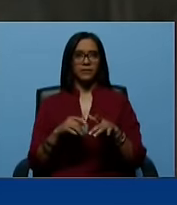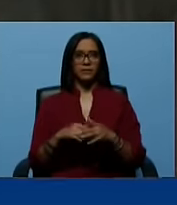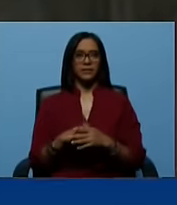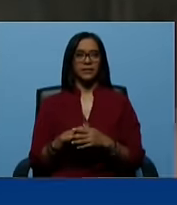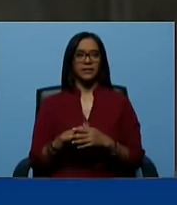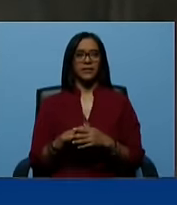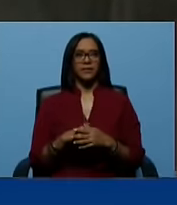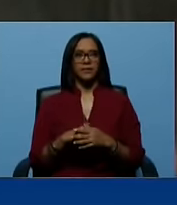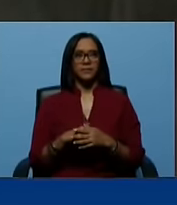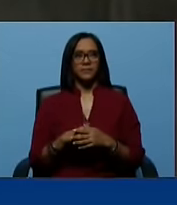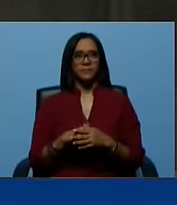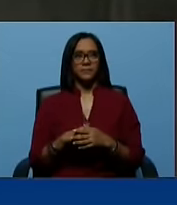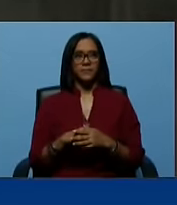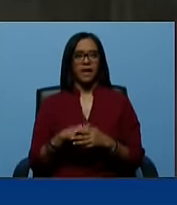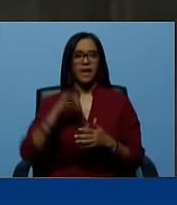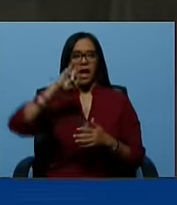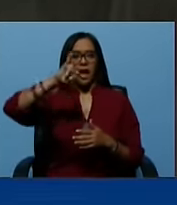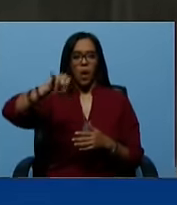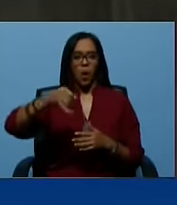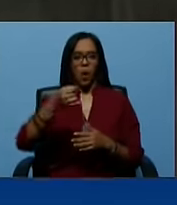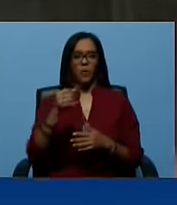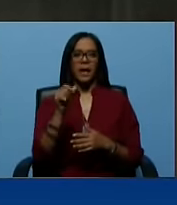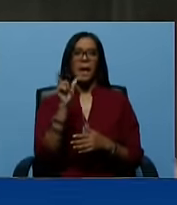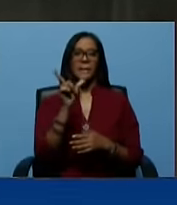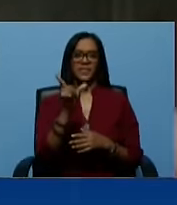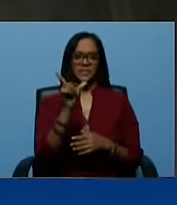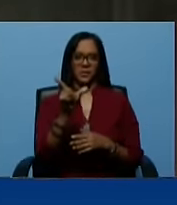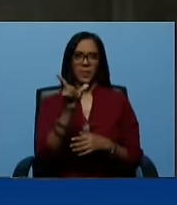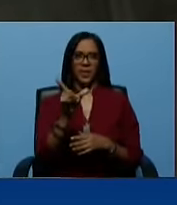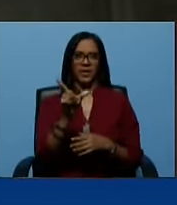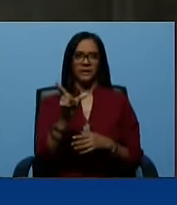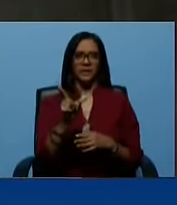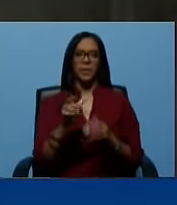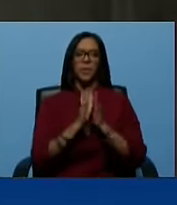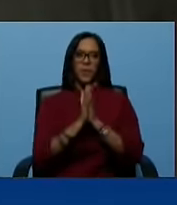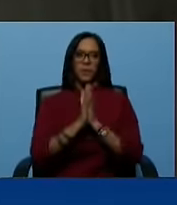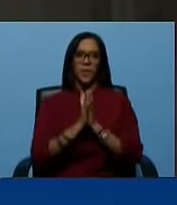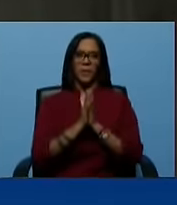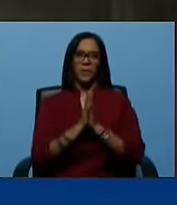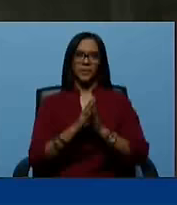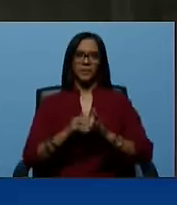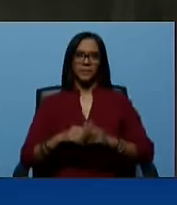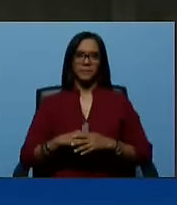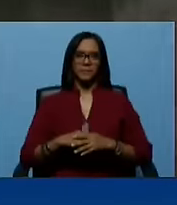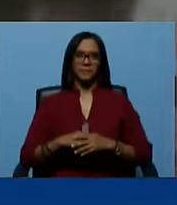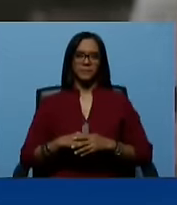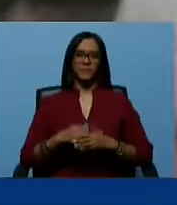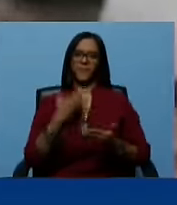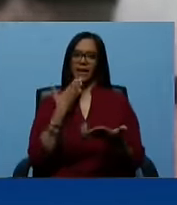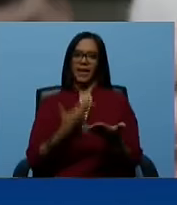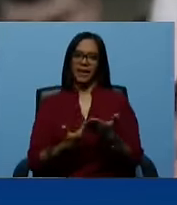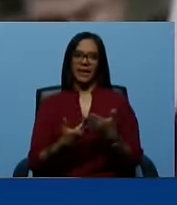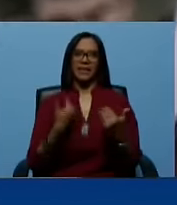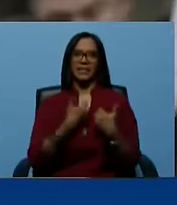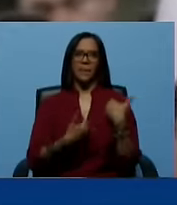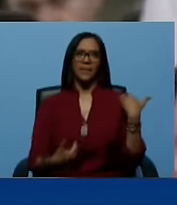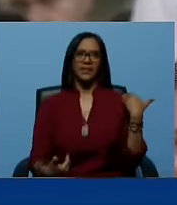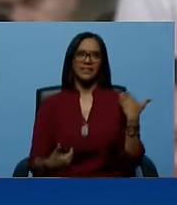de la JP Sube. Por favor. Gracias,